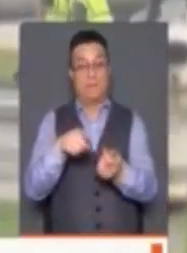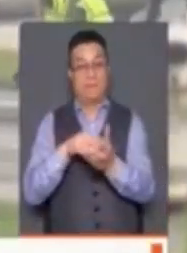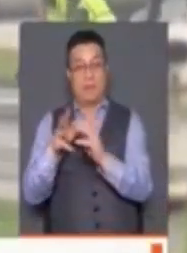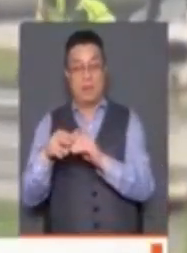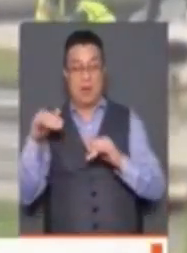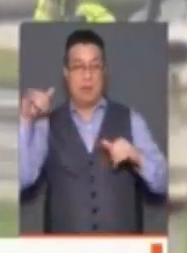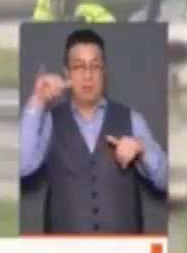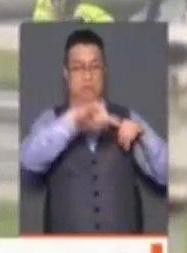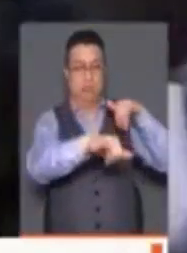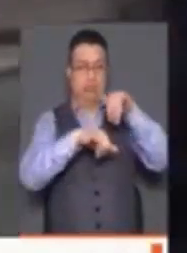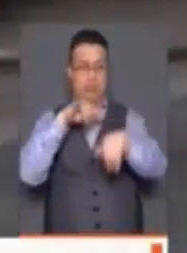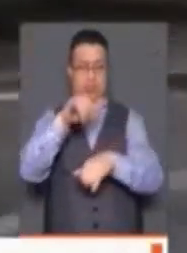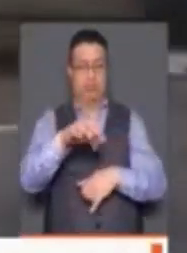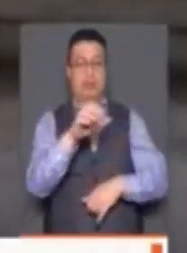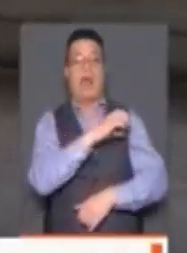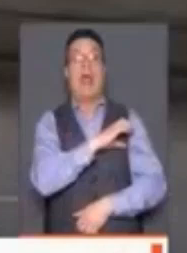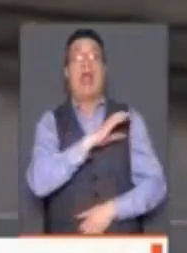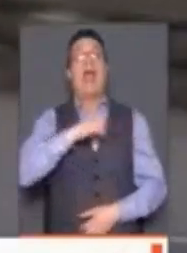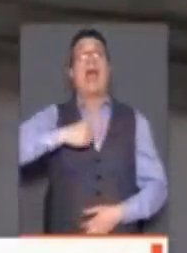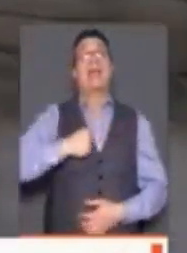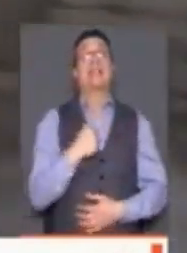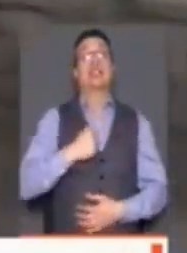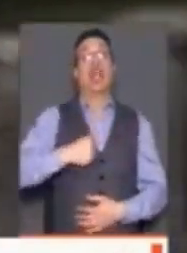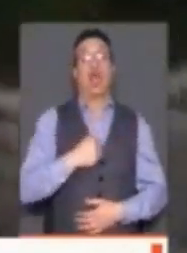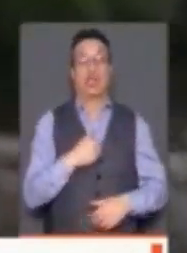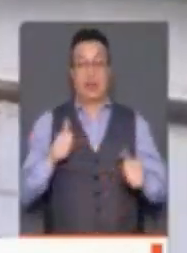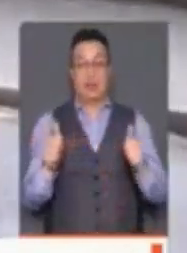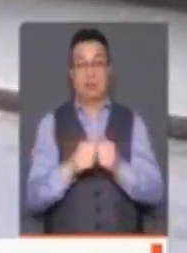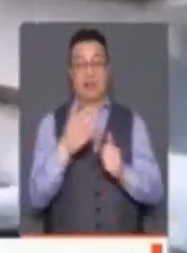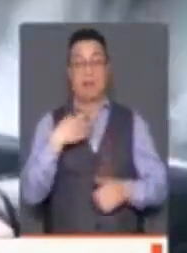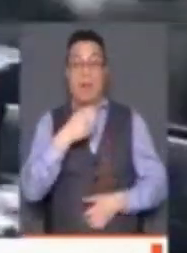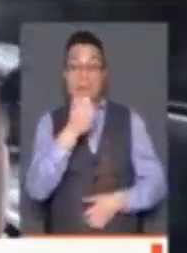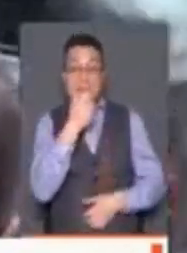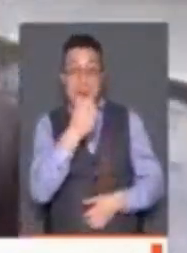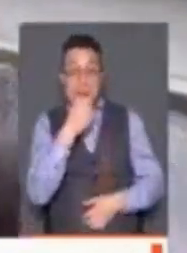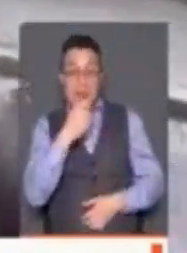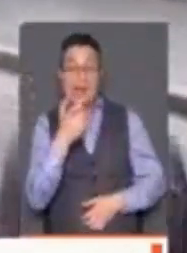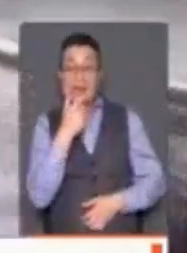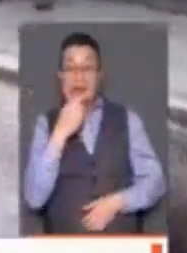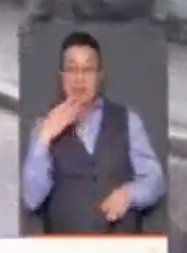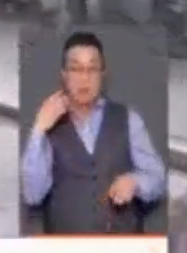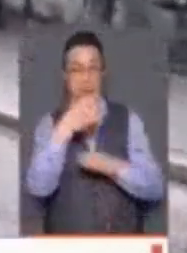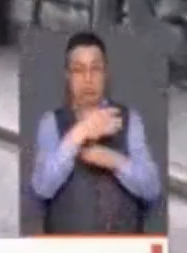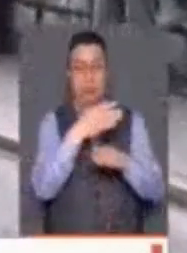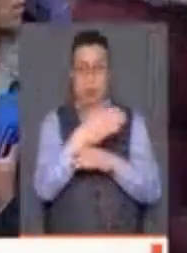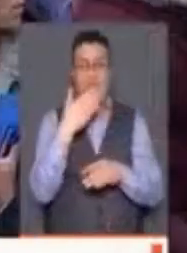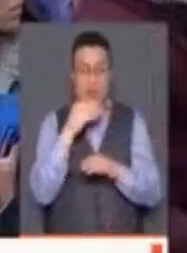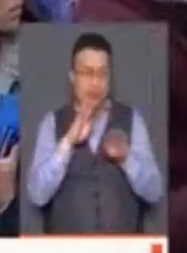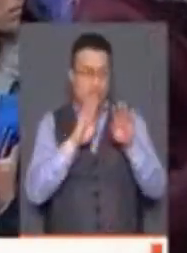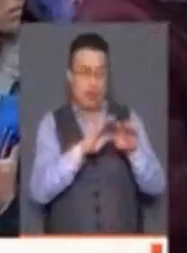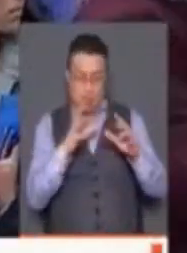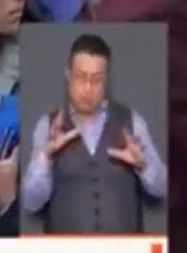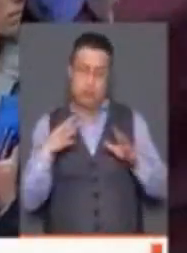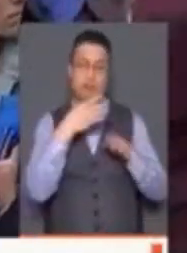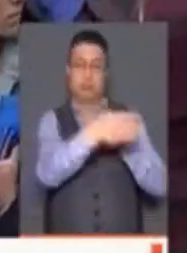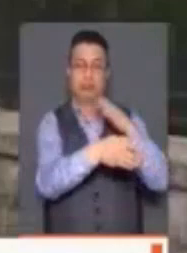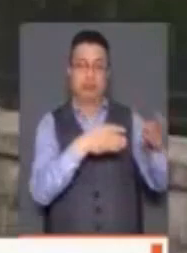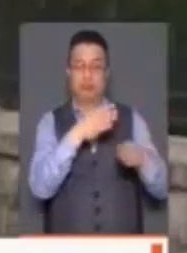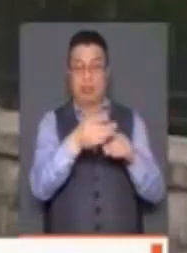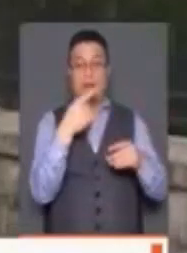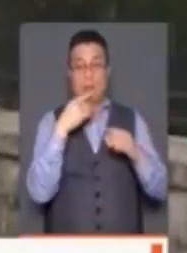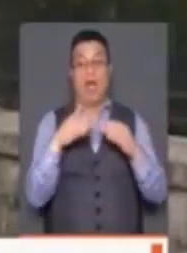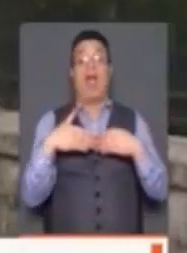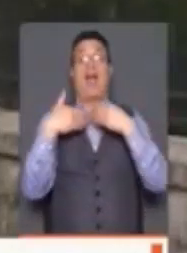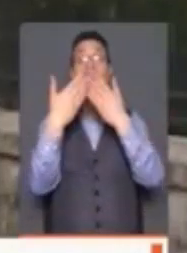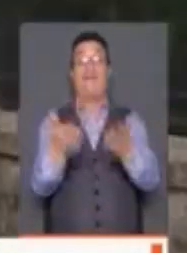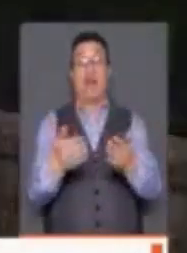Escocia para acompañar a la reina. También lo hizo la prensa británica y sus más fieles seguidores, quienes se apostaron a las afueras